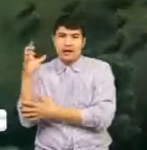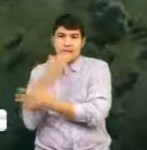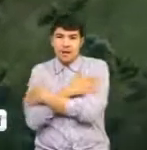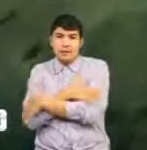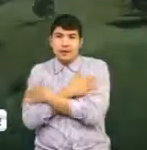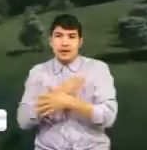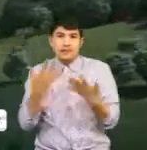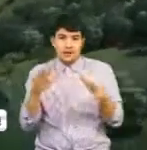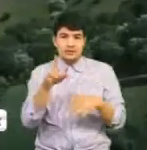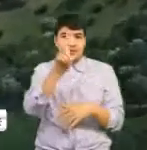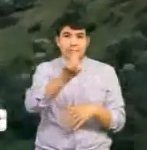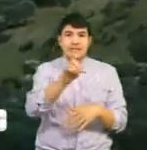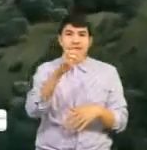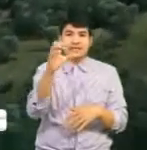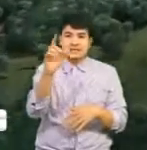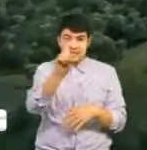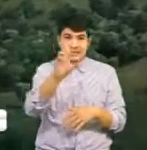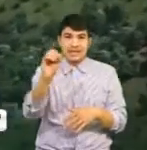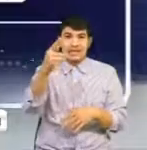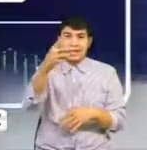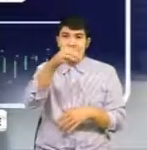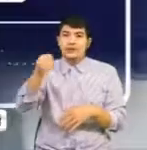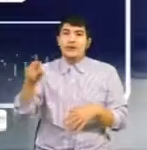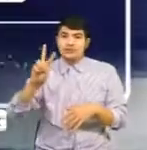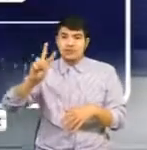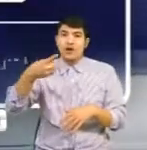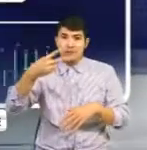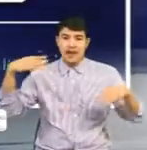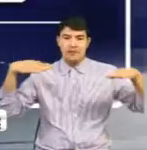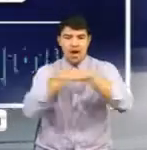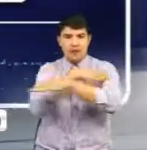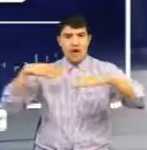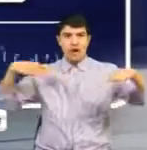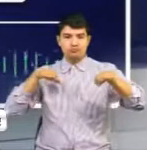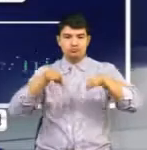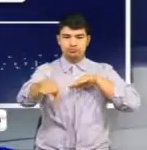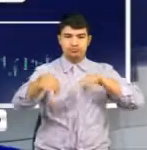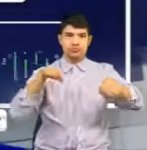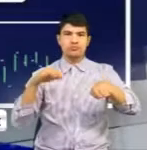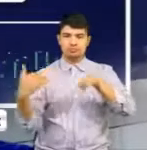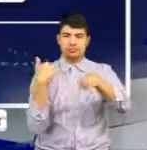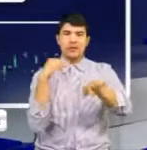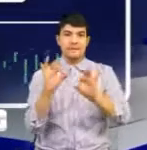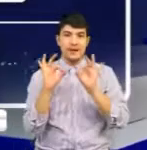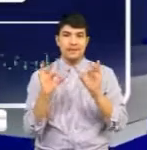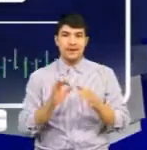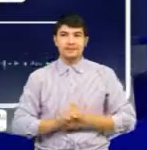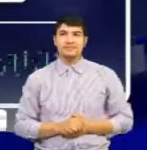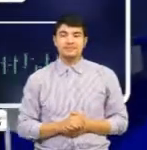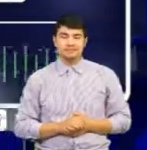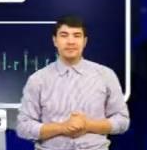kilómetros serán de doble calzada para el departamento es muy importante que este tipo de